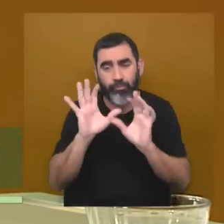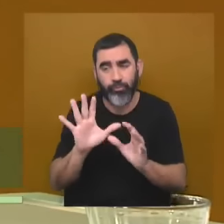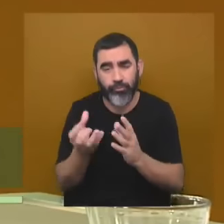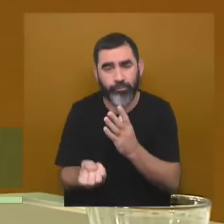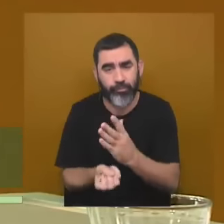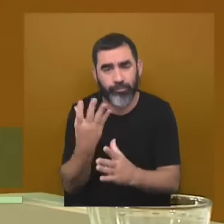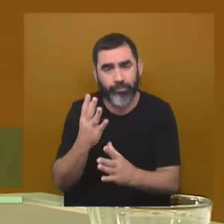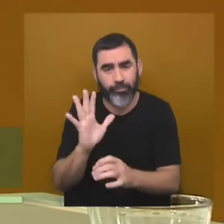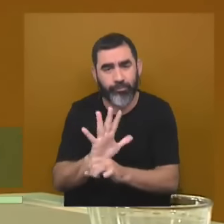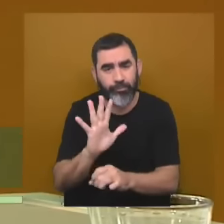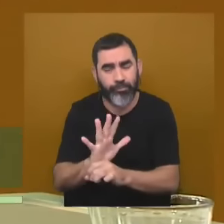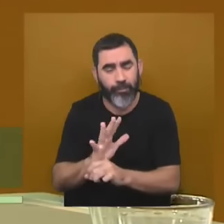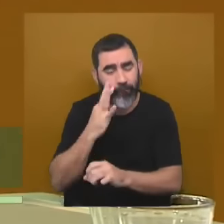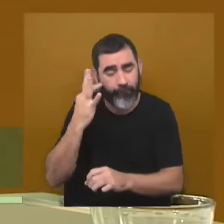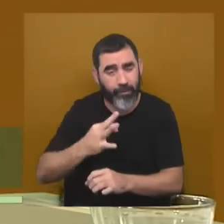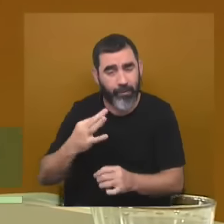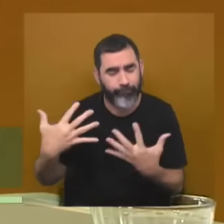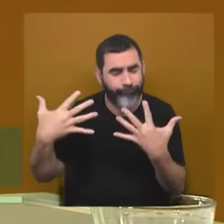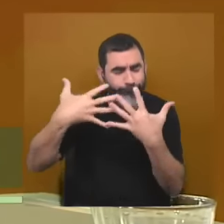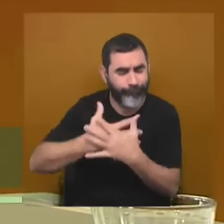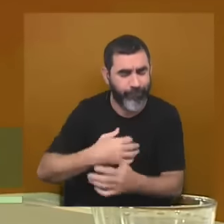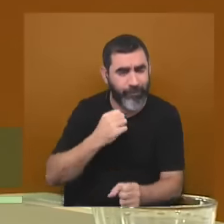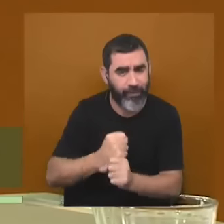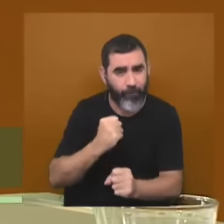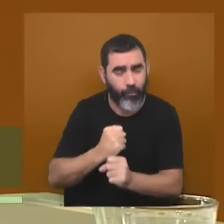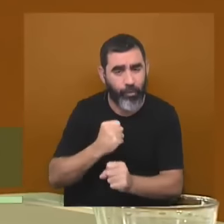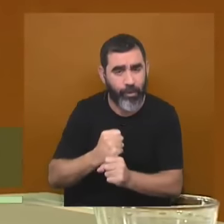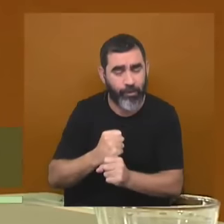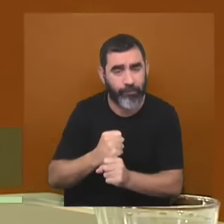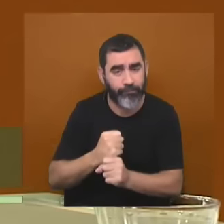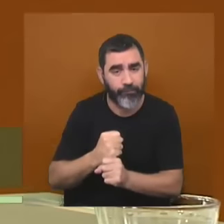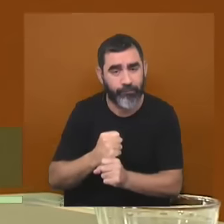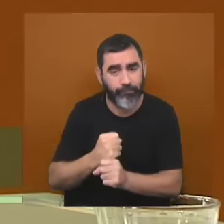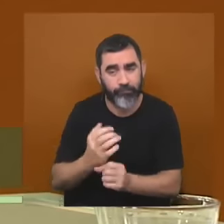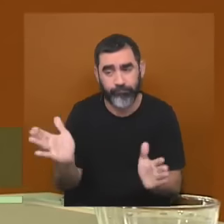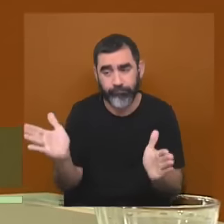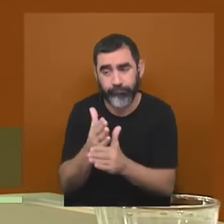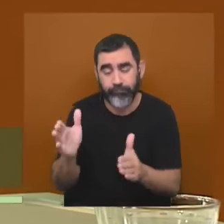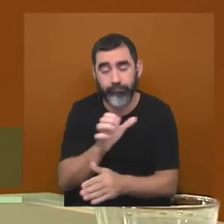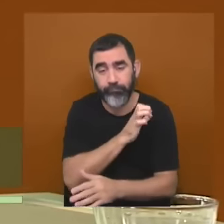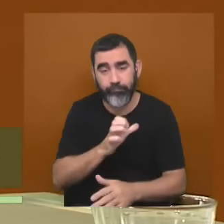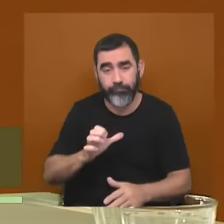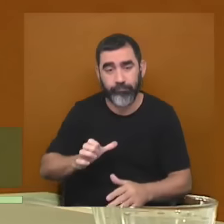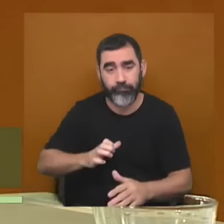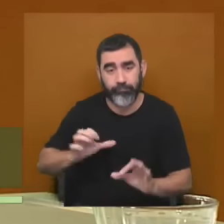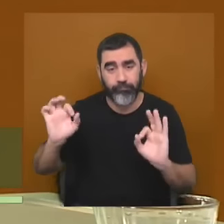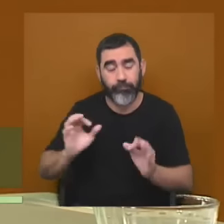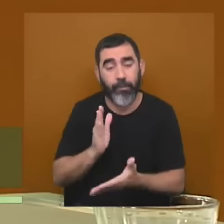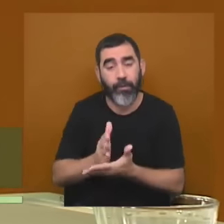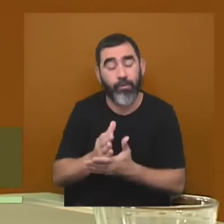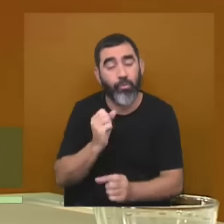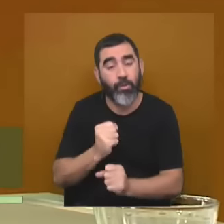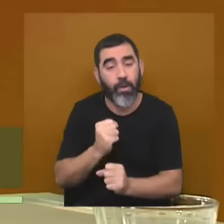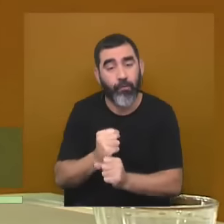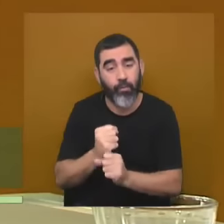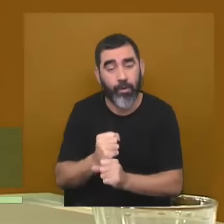es permanentemente precarización este del trabajo y una ausencia terrible del estado en cuanto a los derechos laborales que